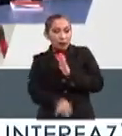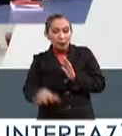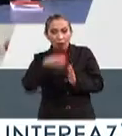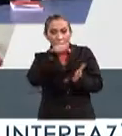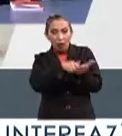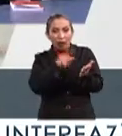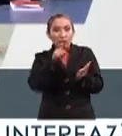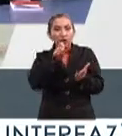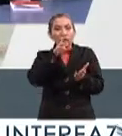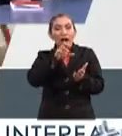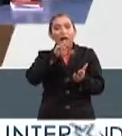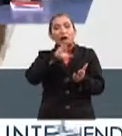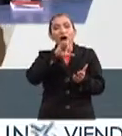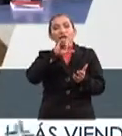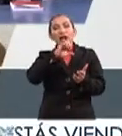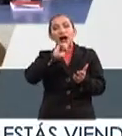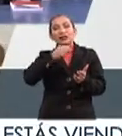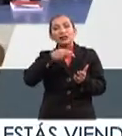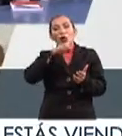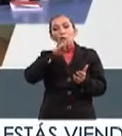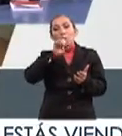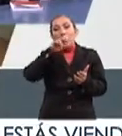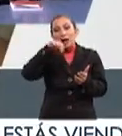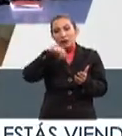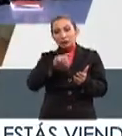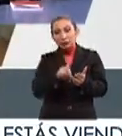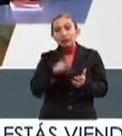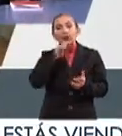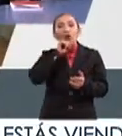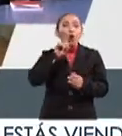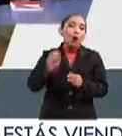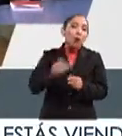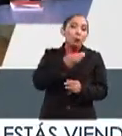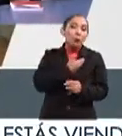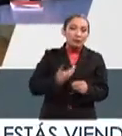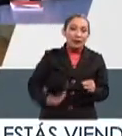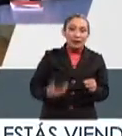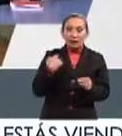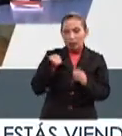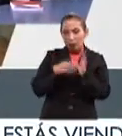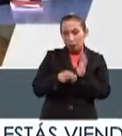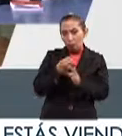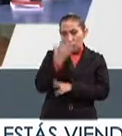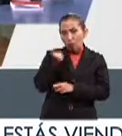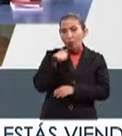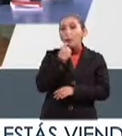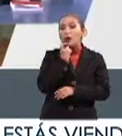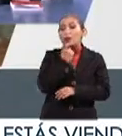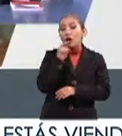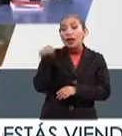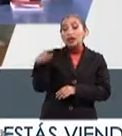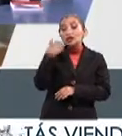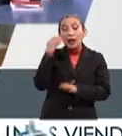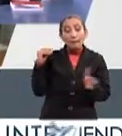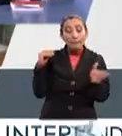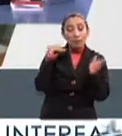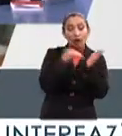local con la doctora Claudia Sheinbaum, o a nivel federal con el presidente electo Andrés Manuel López Obrador, que quieren